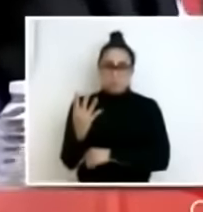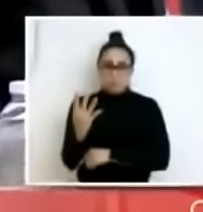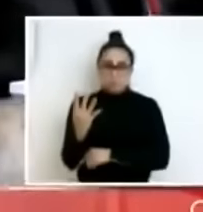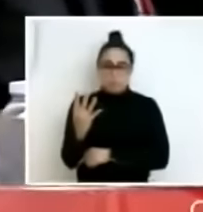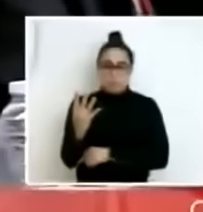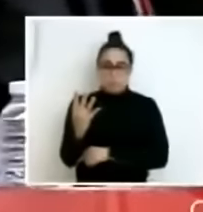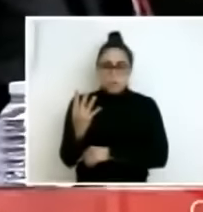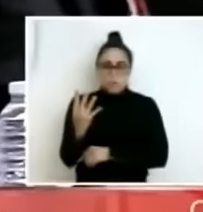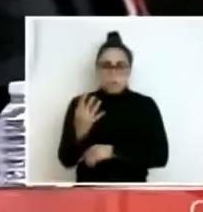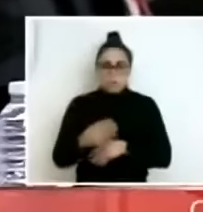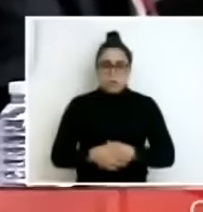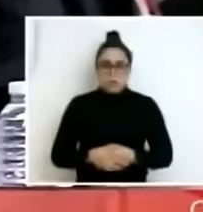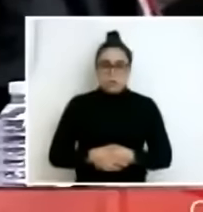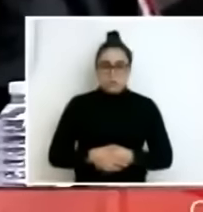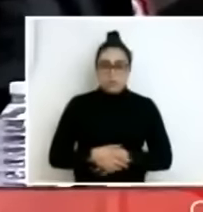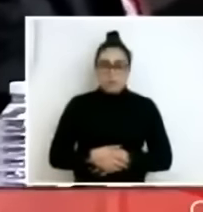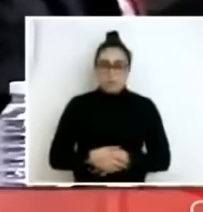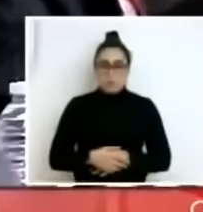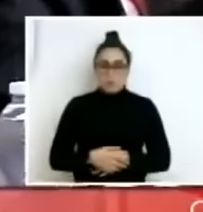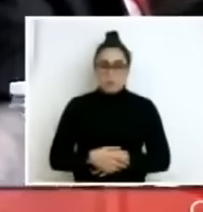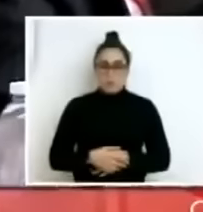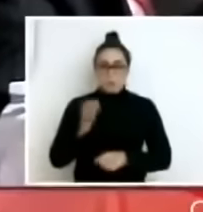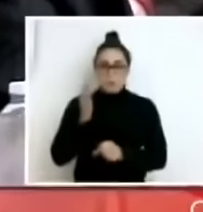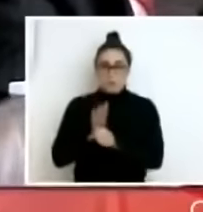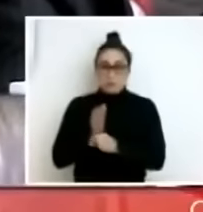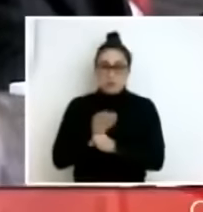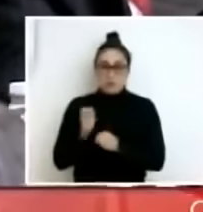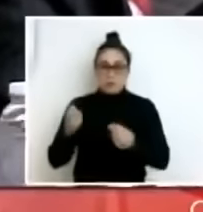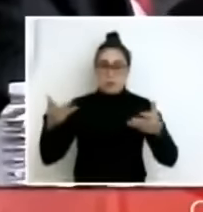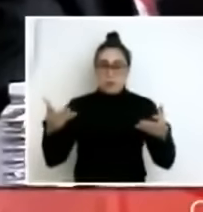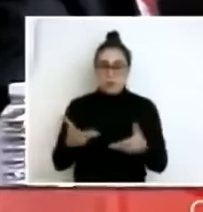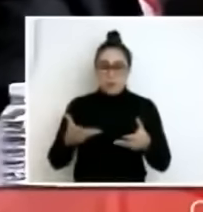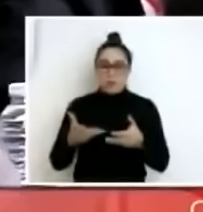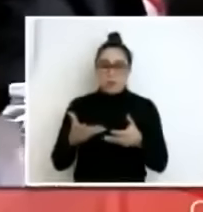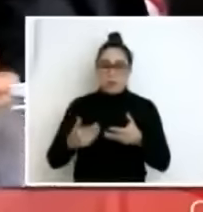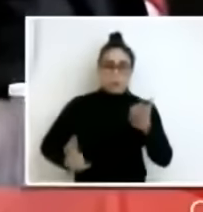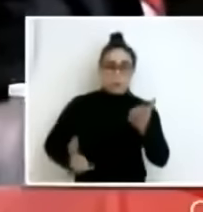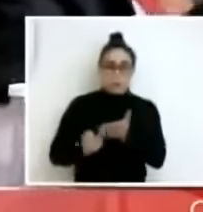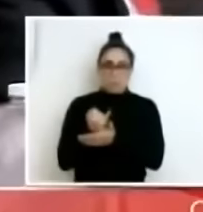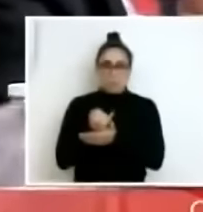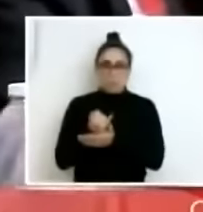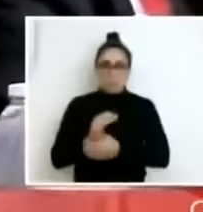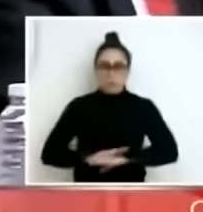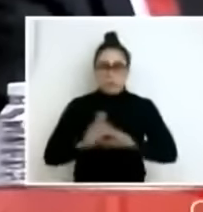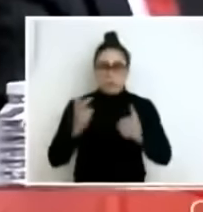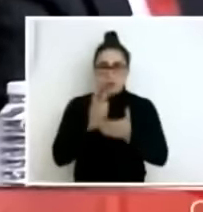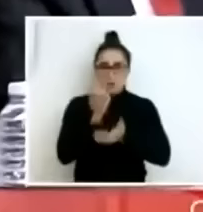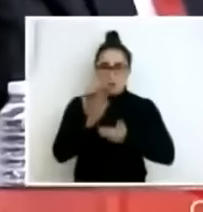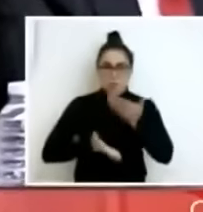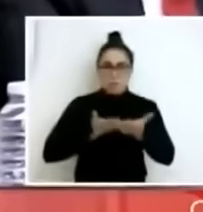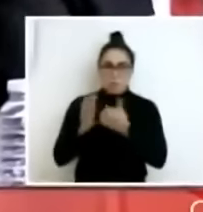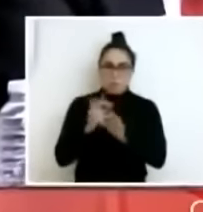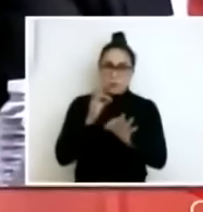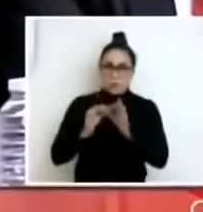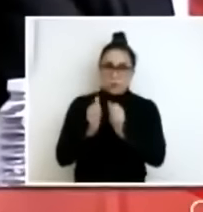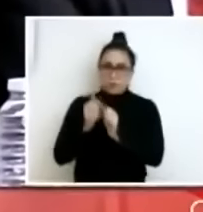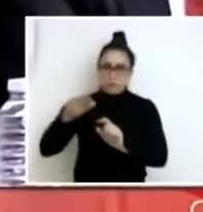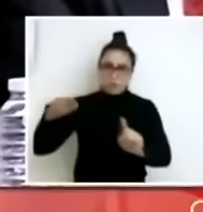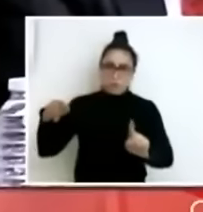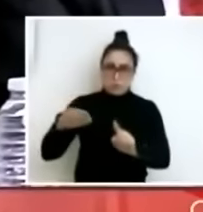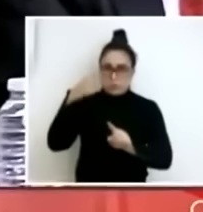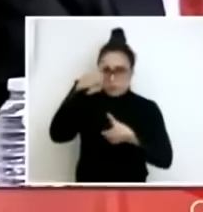2024 hemos erigido nuestra acción en este principio vacilar el artículo